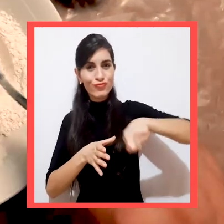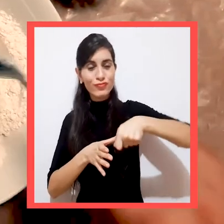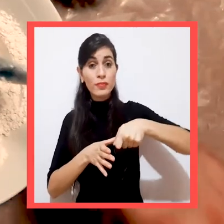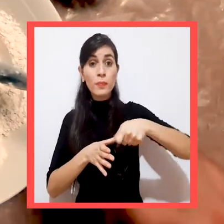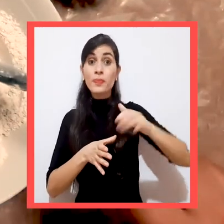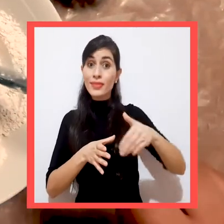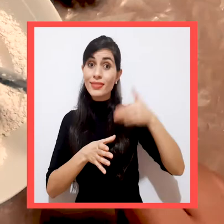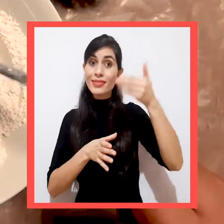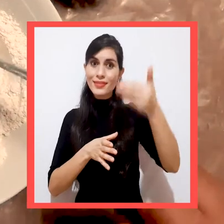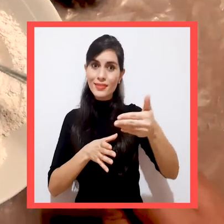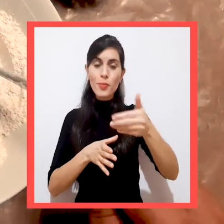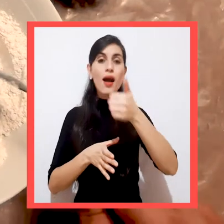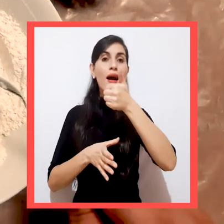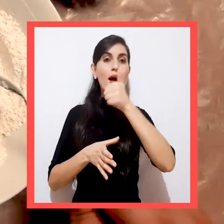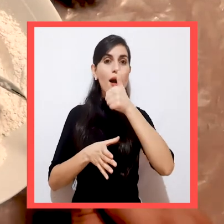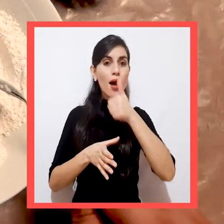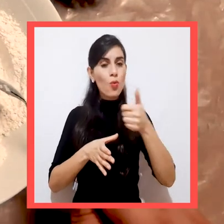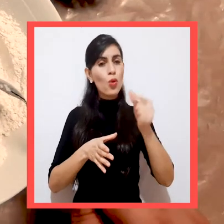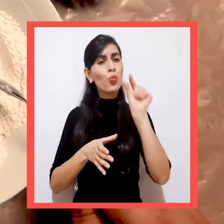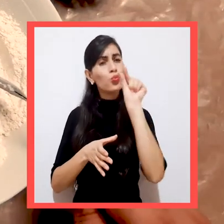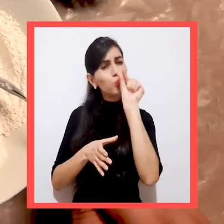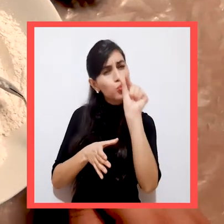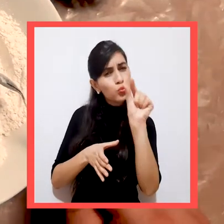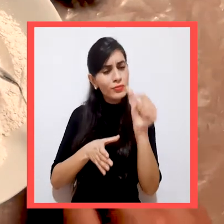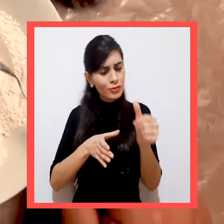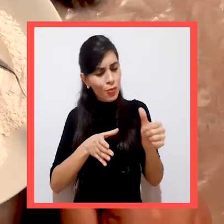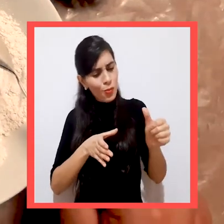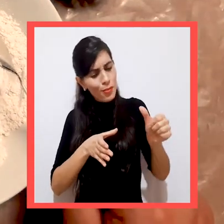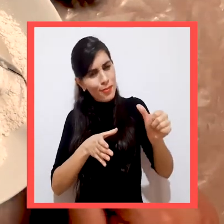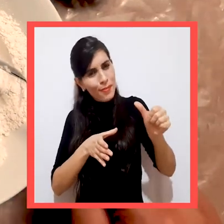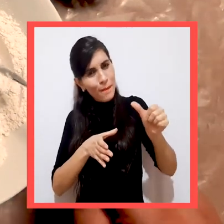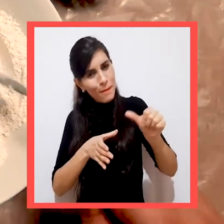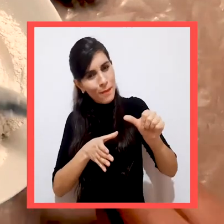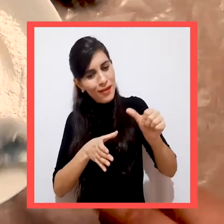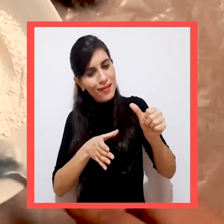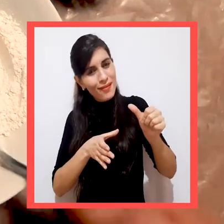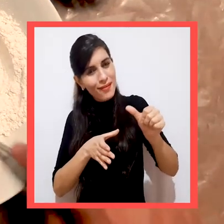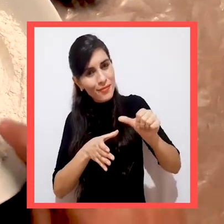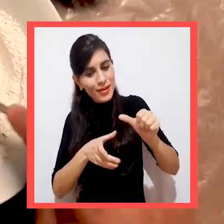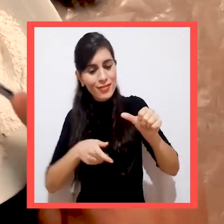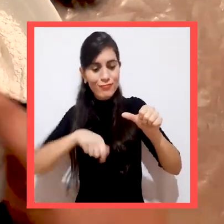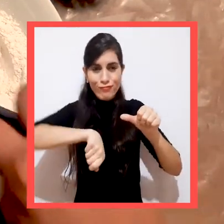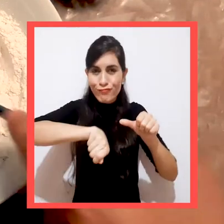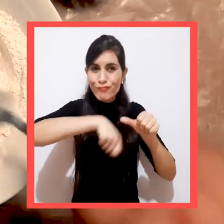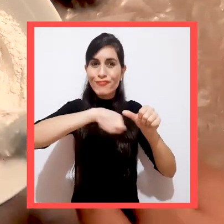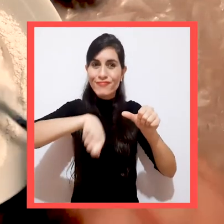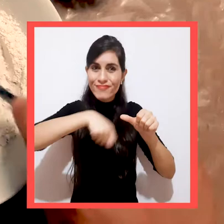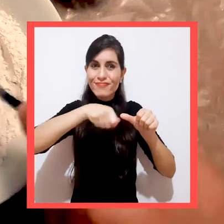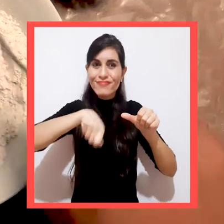El agua la vamos a agregar de forma gradual para mezclar bien